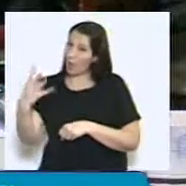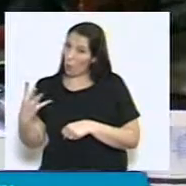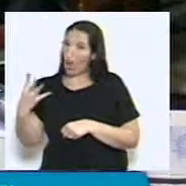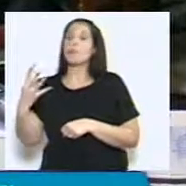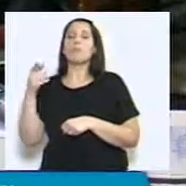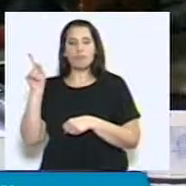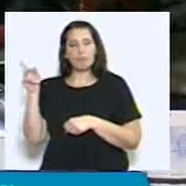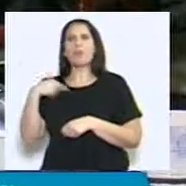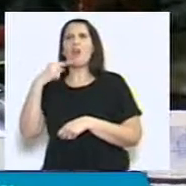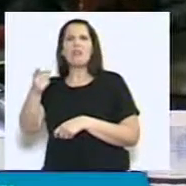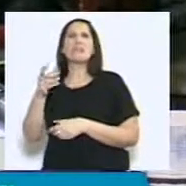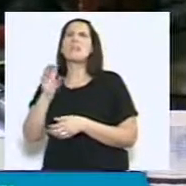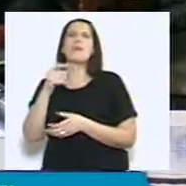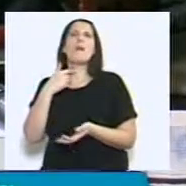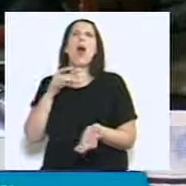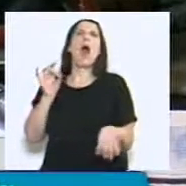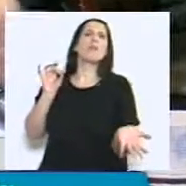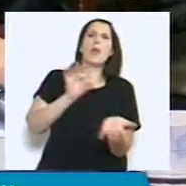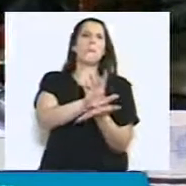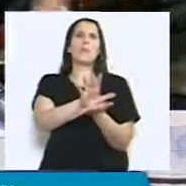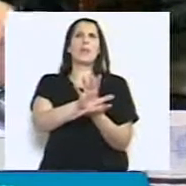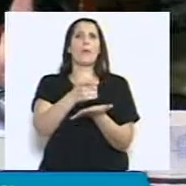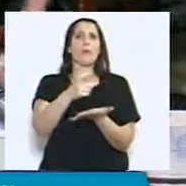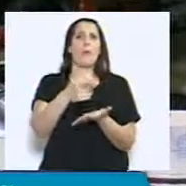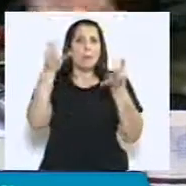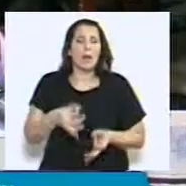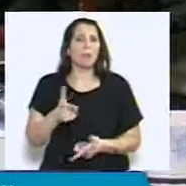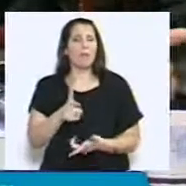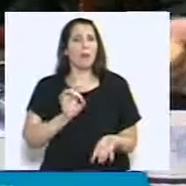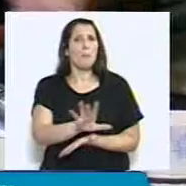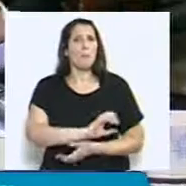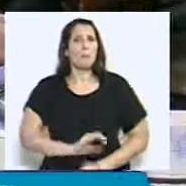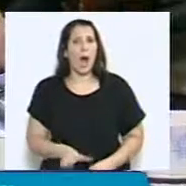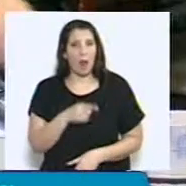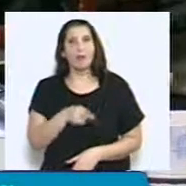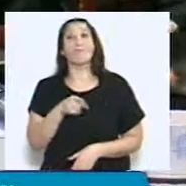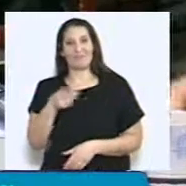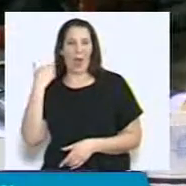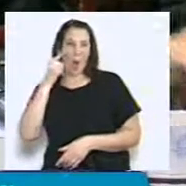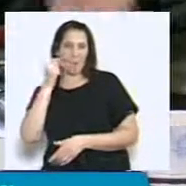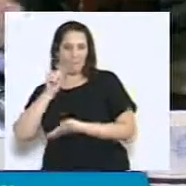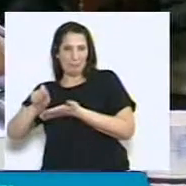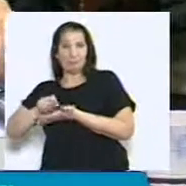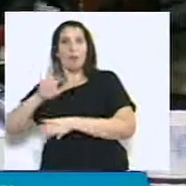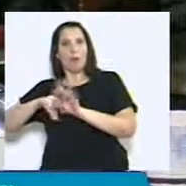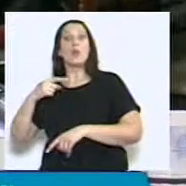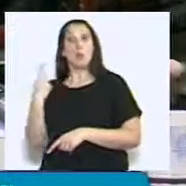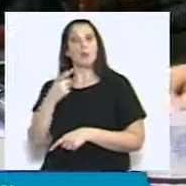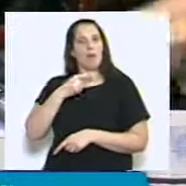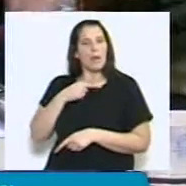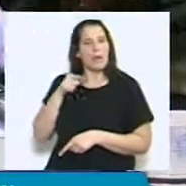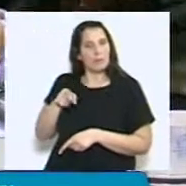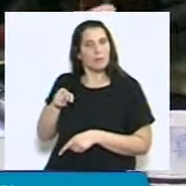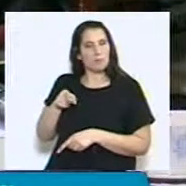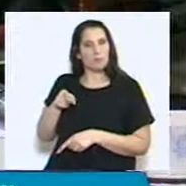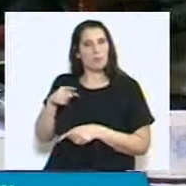1974, llamaba el despido socialmente injusto. Nosotros queremos estabilidad para nuestros trabajadores. Vamos a seguir luchando